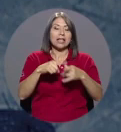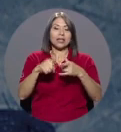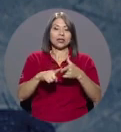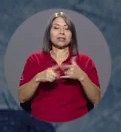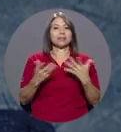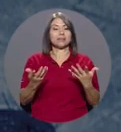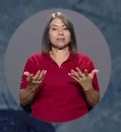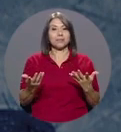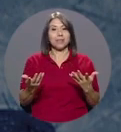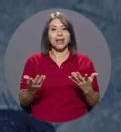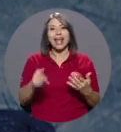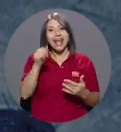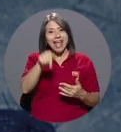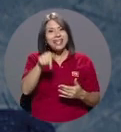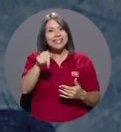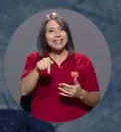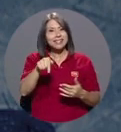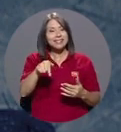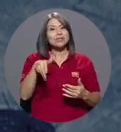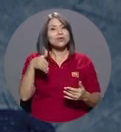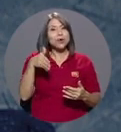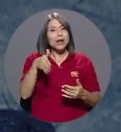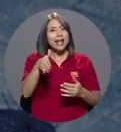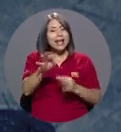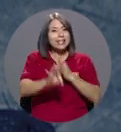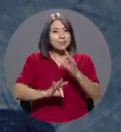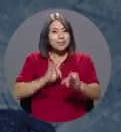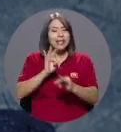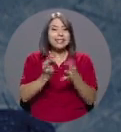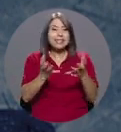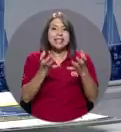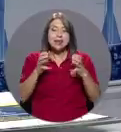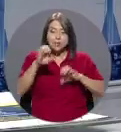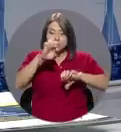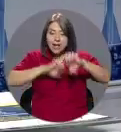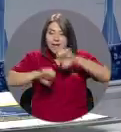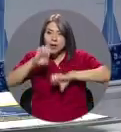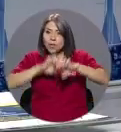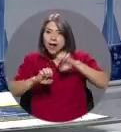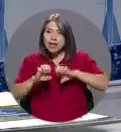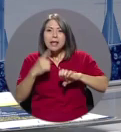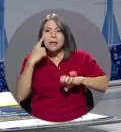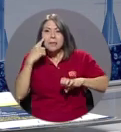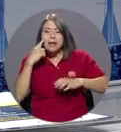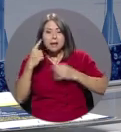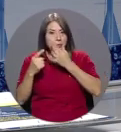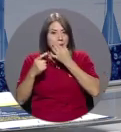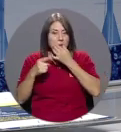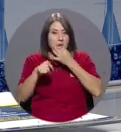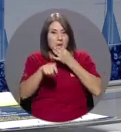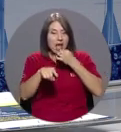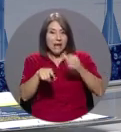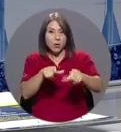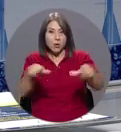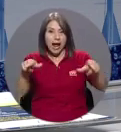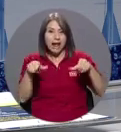¿verdad? Entonces, esas son especies que queremos evaluar y que queremos tratar de ver en las localidades donde ellas son